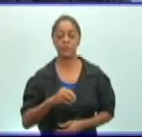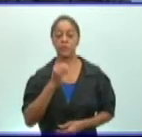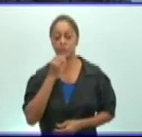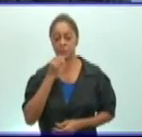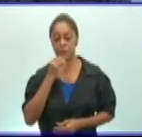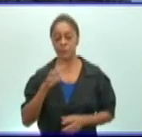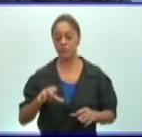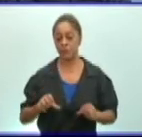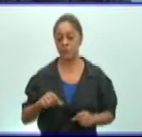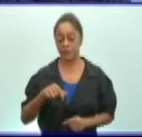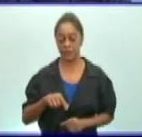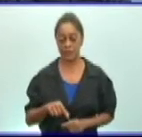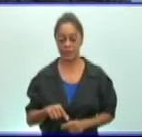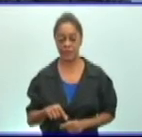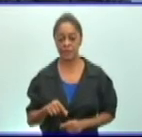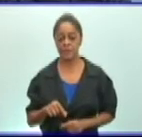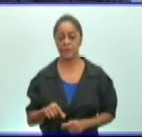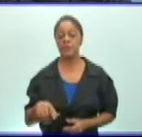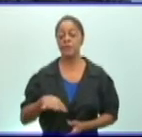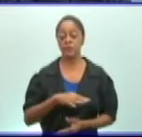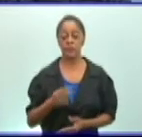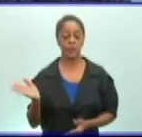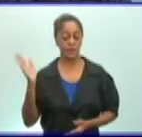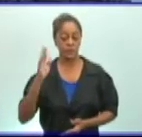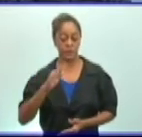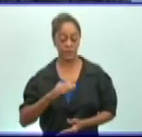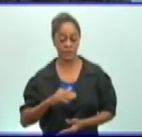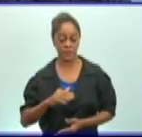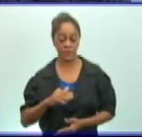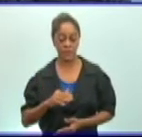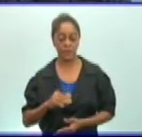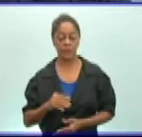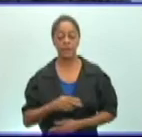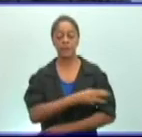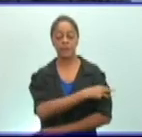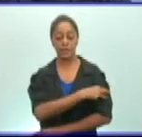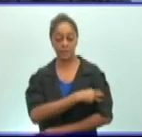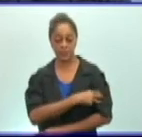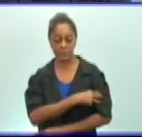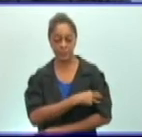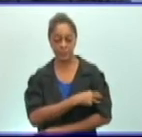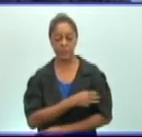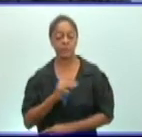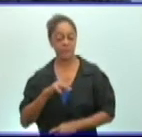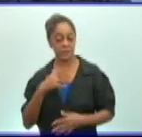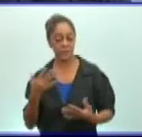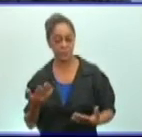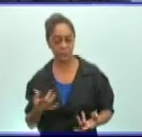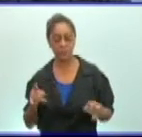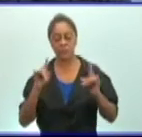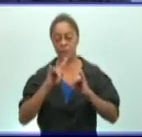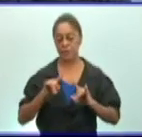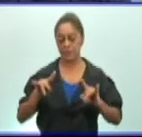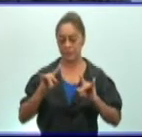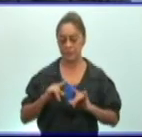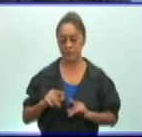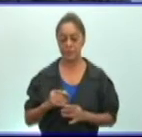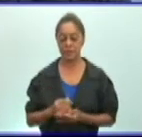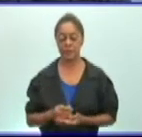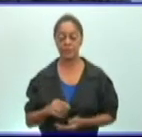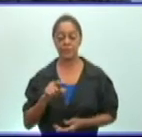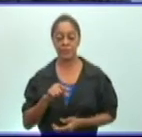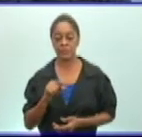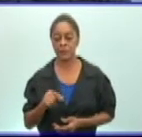acá, pues nos va a permitir cimentar lo que vendría en el preuniversitario, incluso en la enseñanza universitaria. Por eso no hay